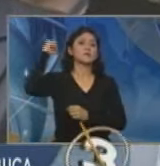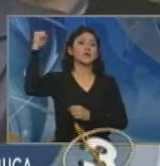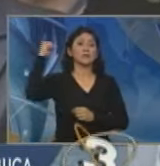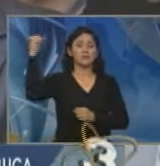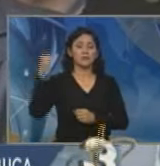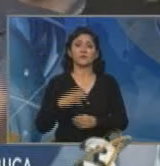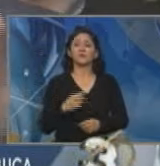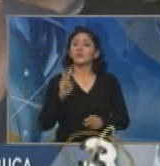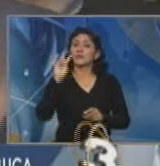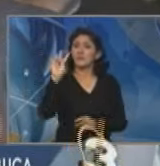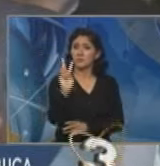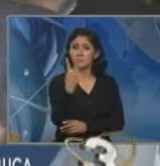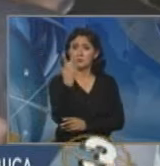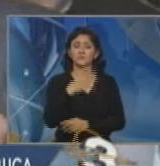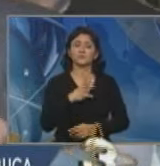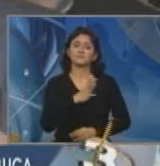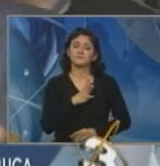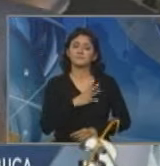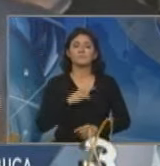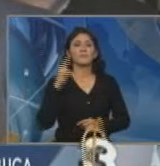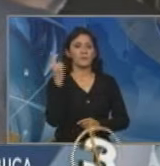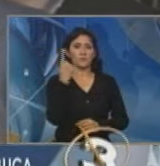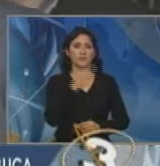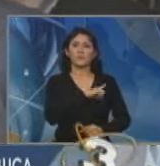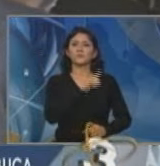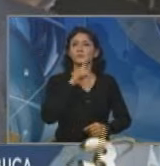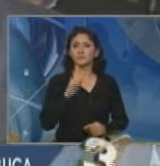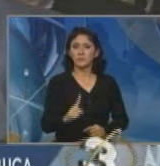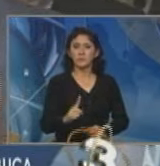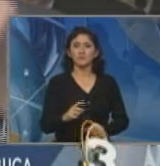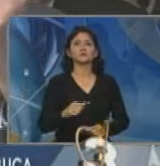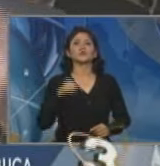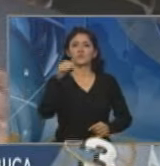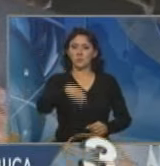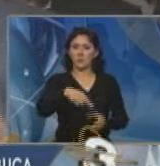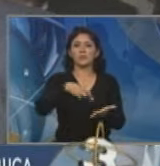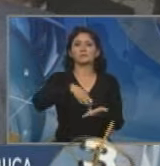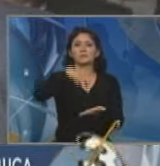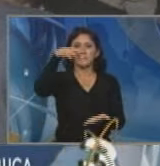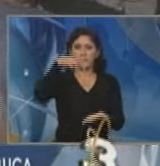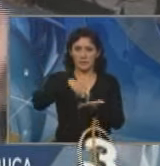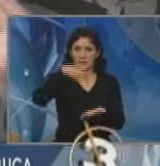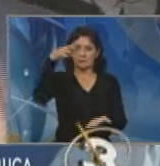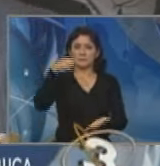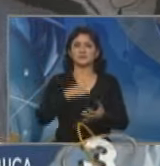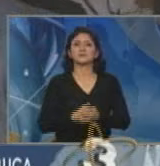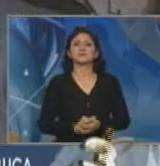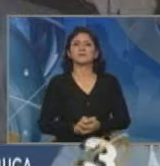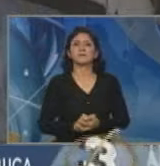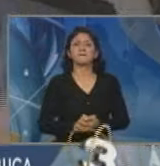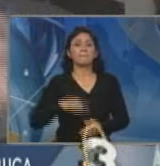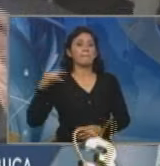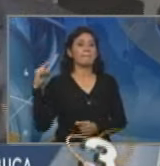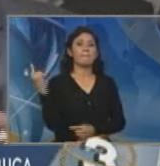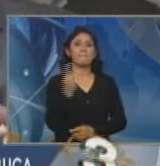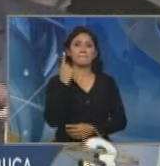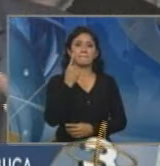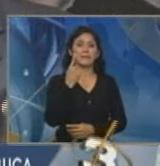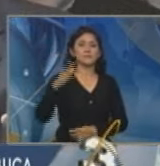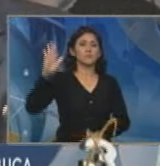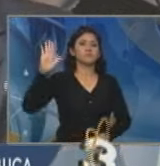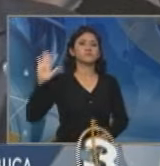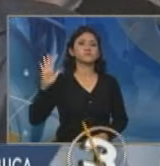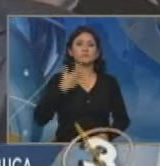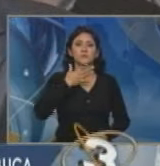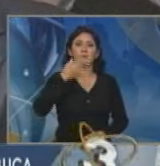dos tienen una tremenda obligación con el país. El primero, de cumplirle lo que el pueblo